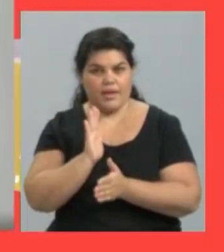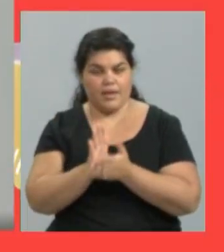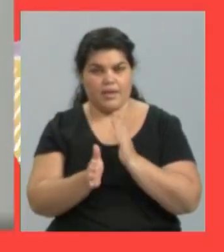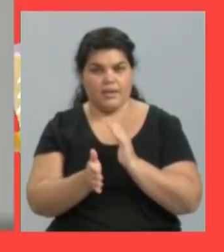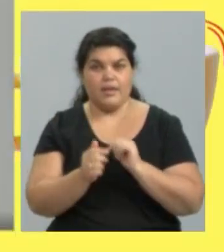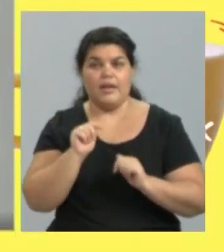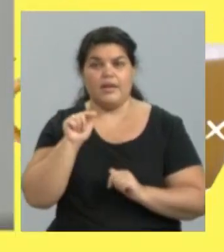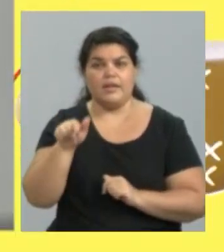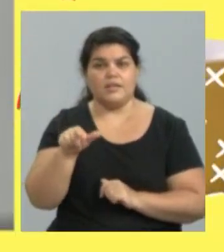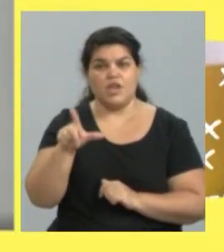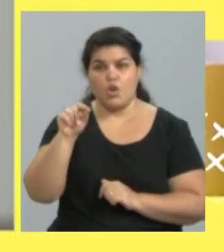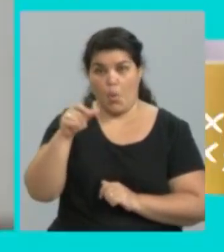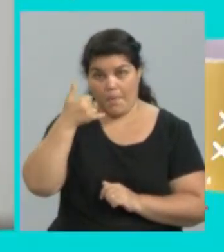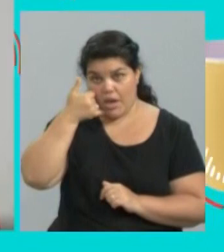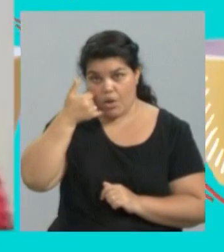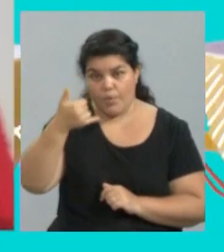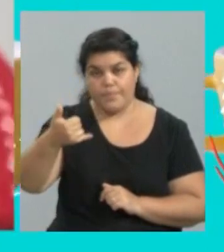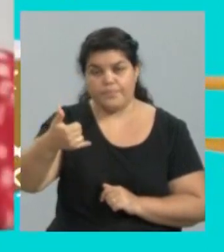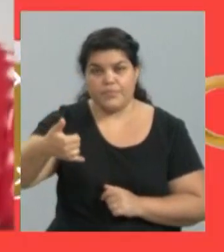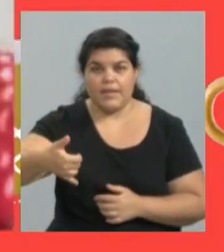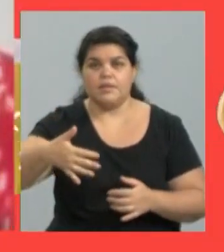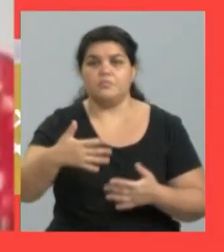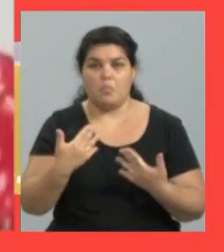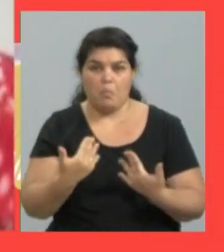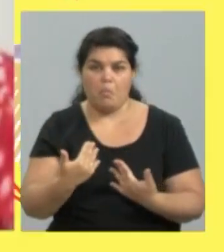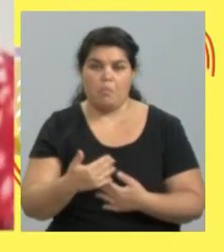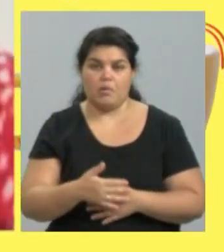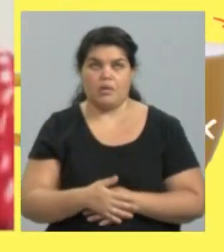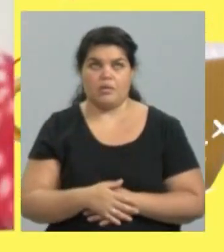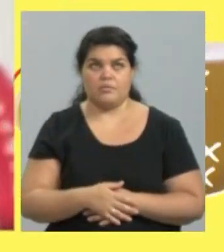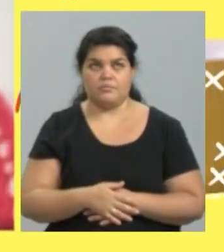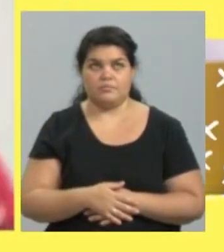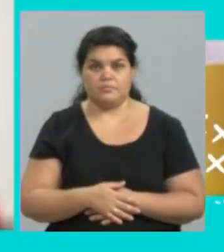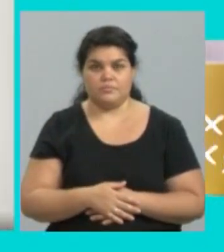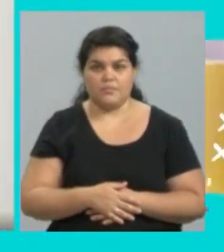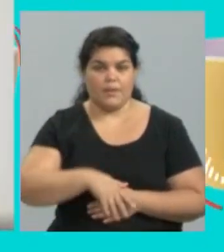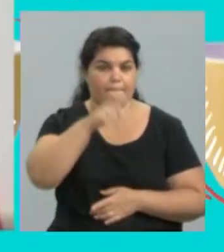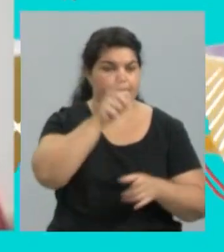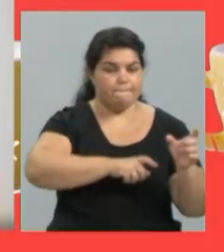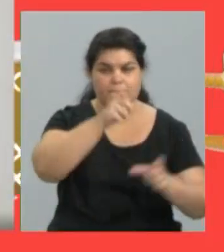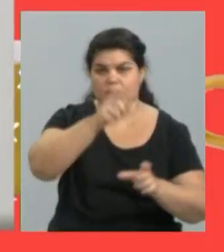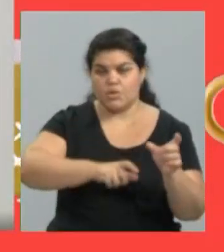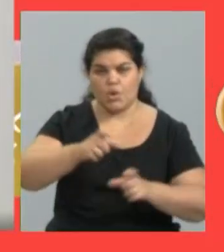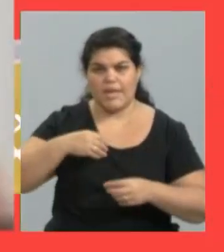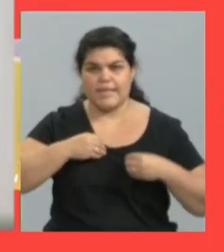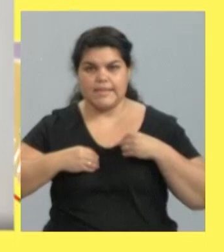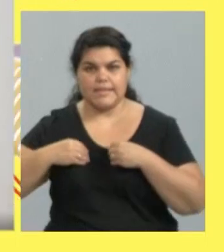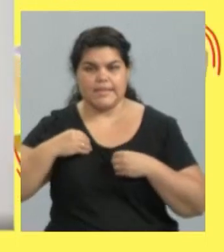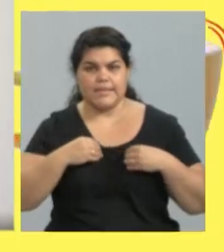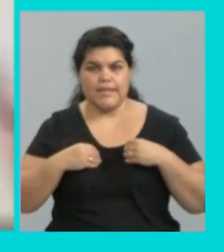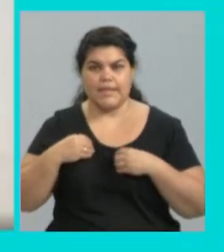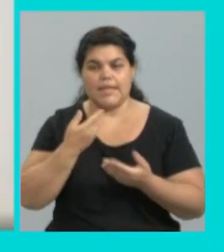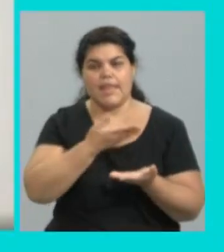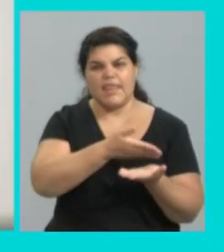en donde se van a recibir llamadas para las personas que sientan que han sufrido como un episodio